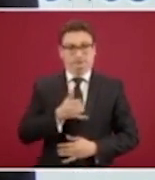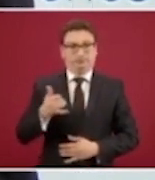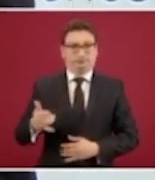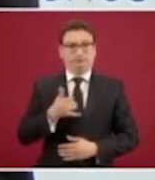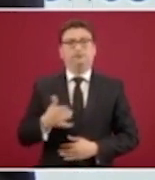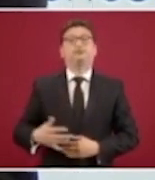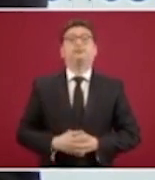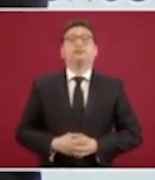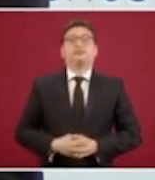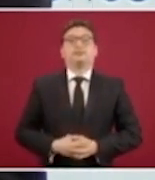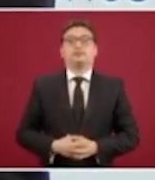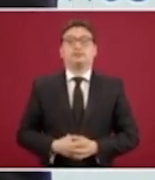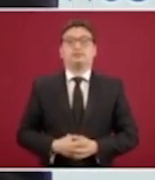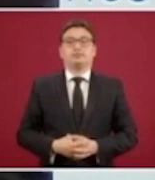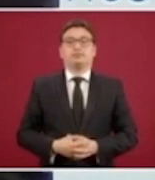y de